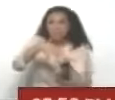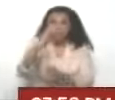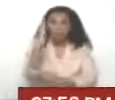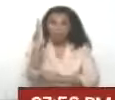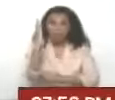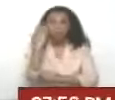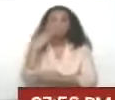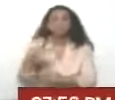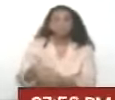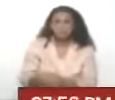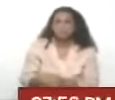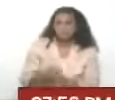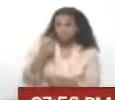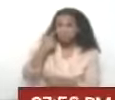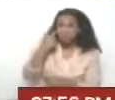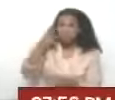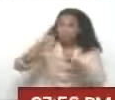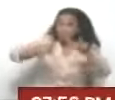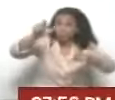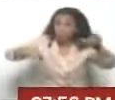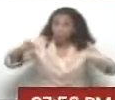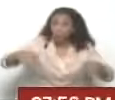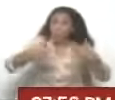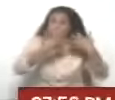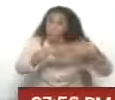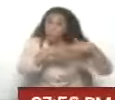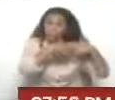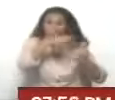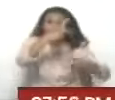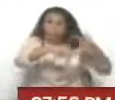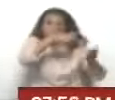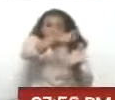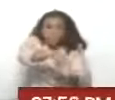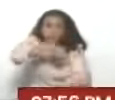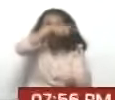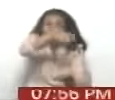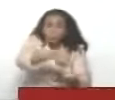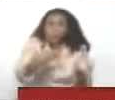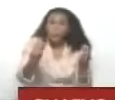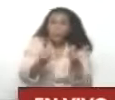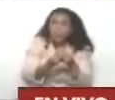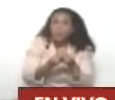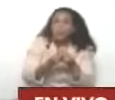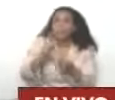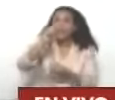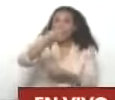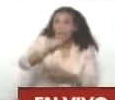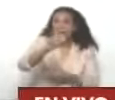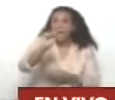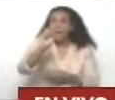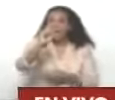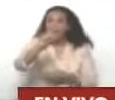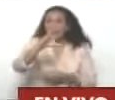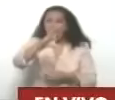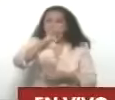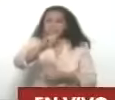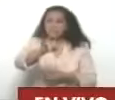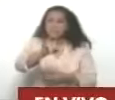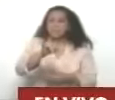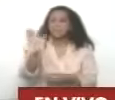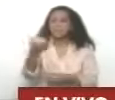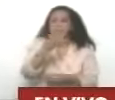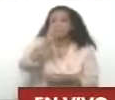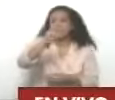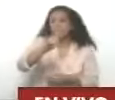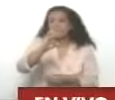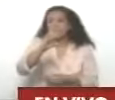bueno, mucha gente, productores allí. Está con nosotros también Nancy Mendoza, que usted la abrazó, está aquí con nosotros,